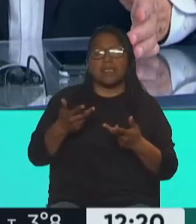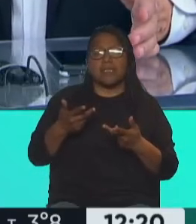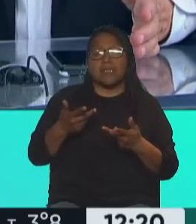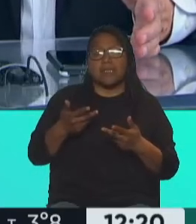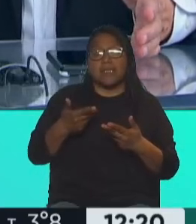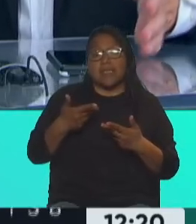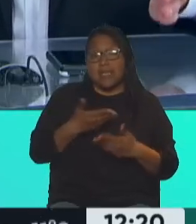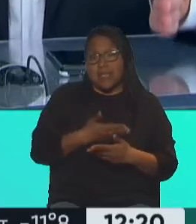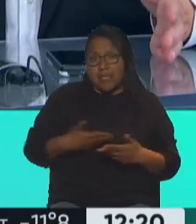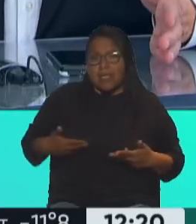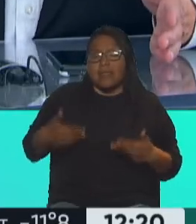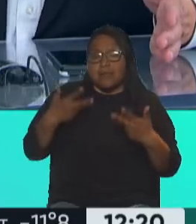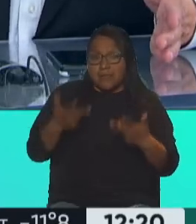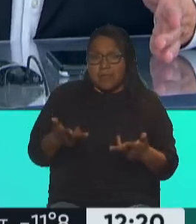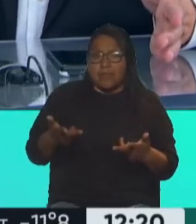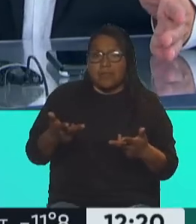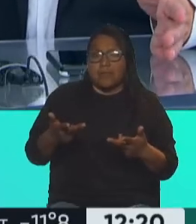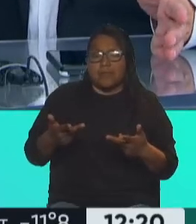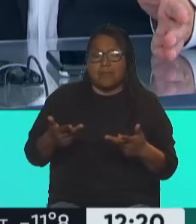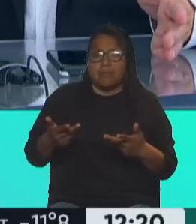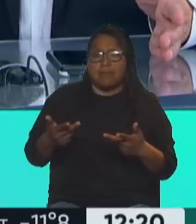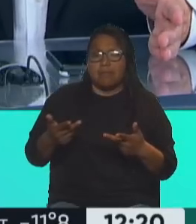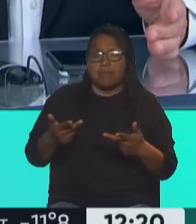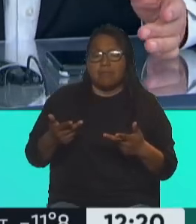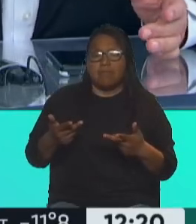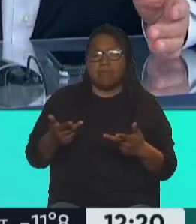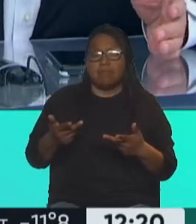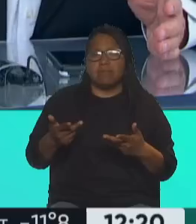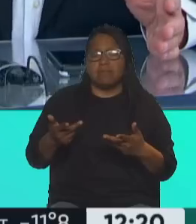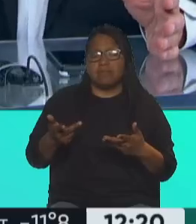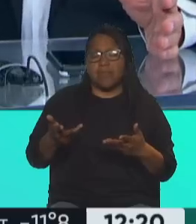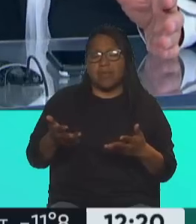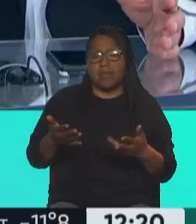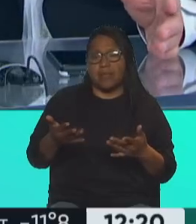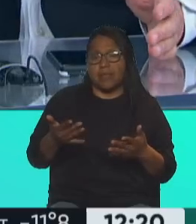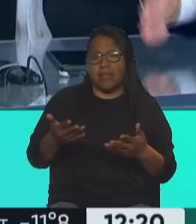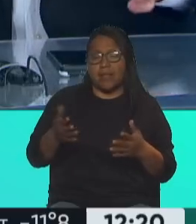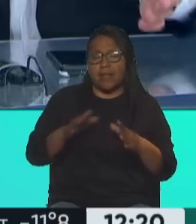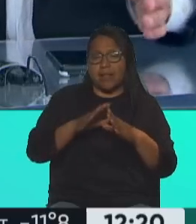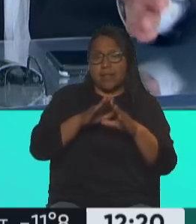gobierno y es lo que se va a decir cada vez que haya que ir a plantearlo, a formularlo en la Cámara